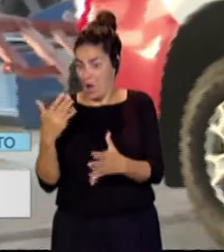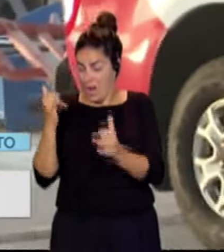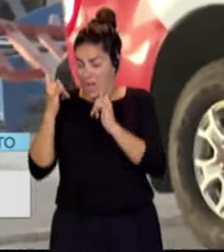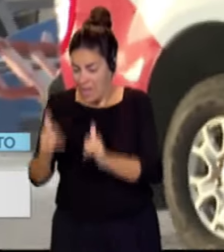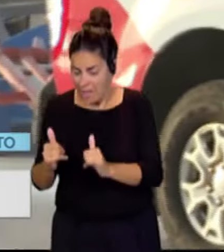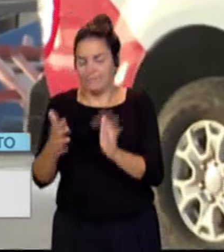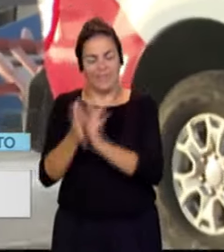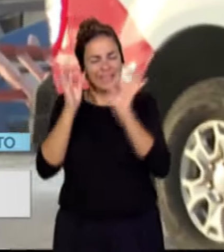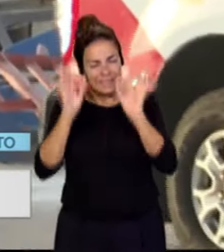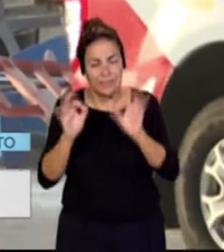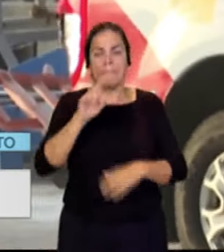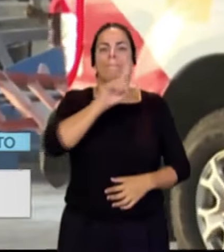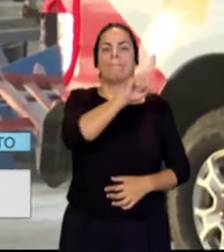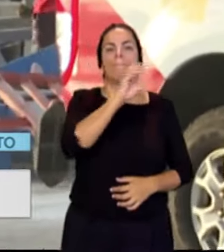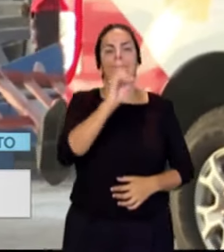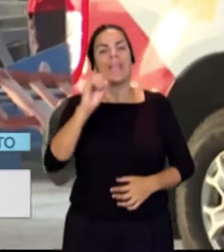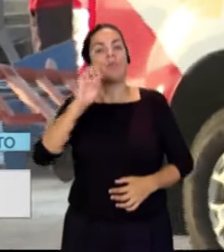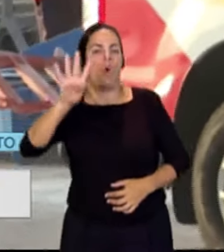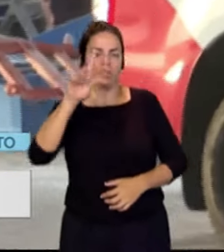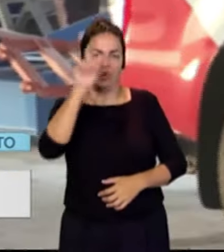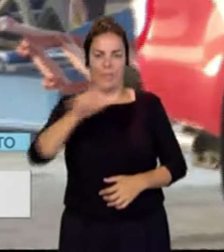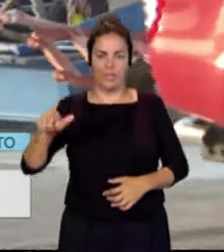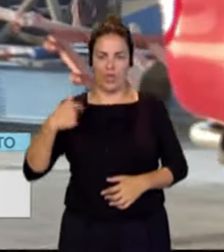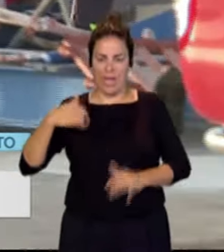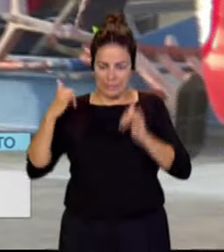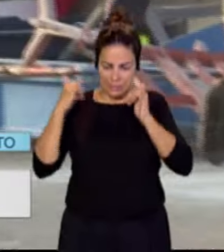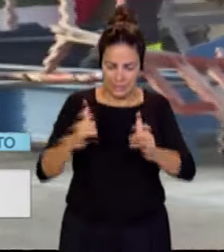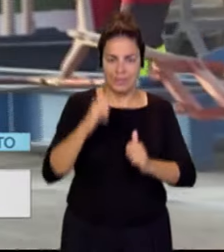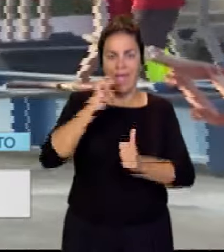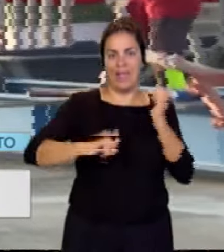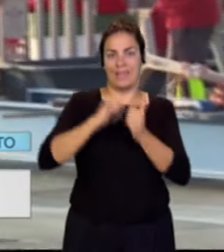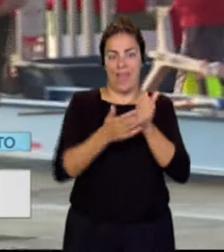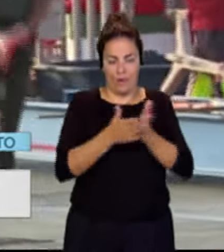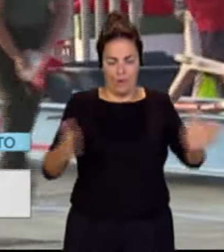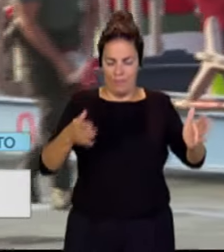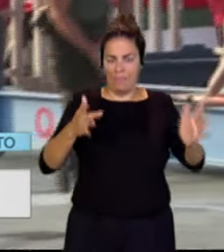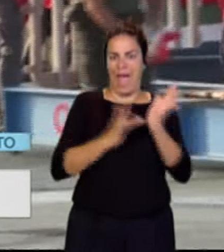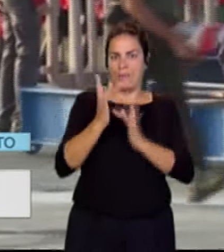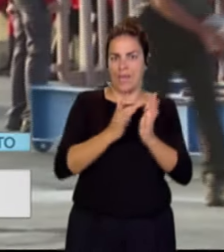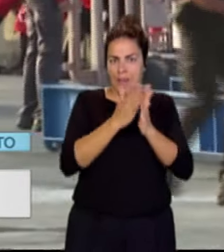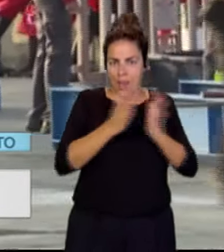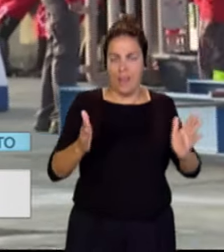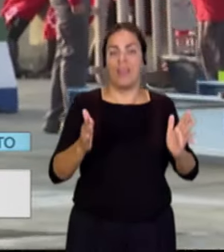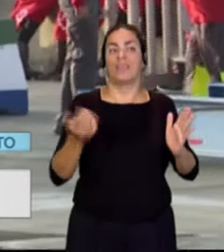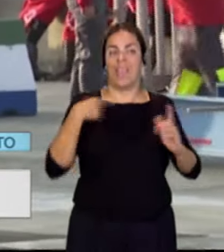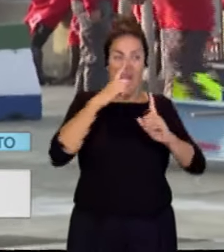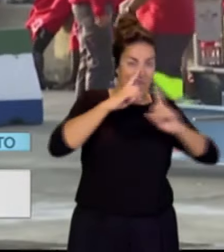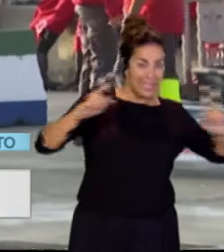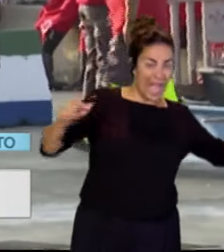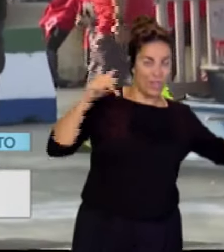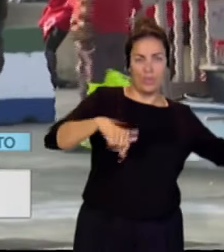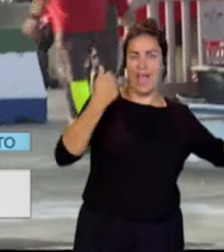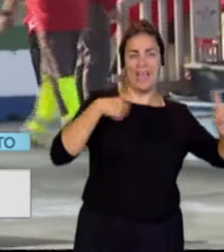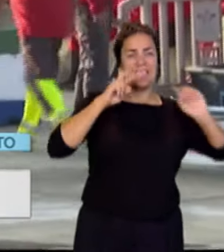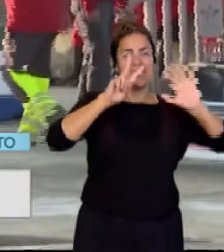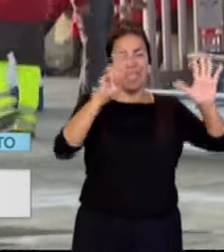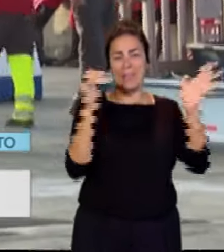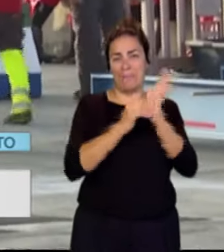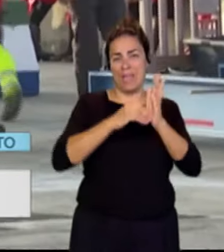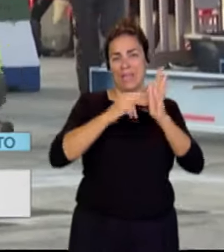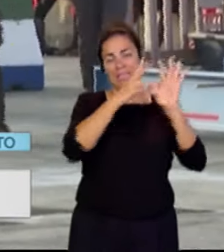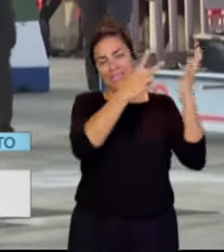personas las que han arribado a las costas herreña este mes de abril en lo que va de año ya superamos las 7700